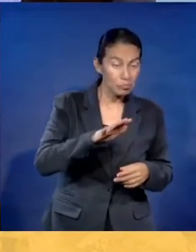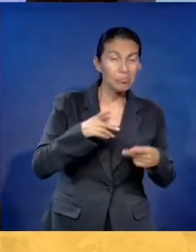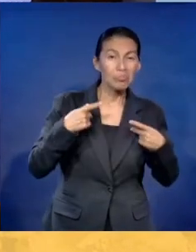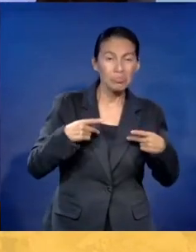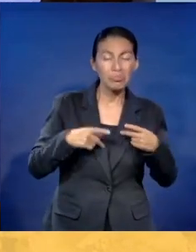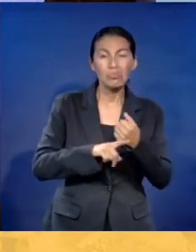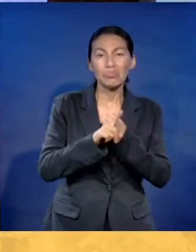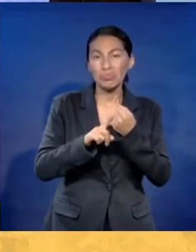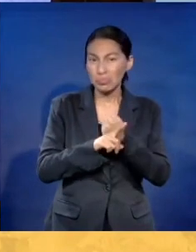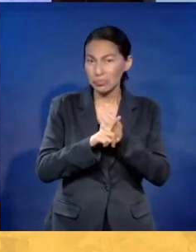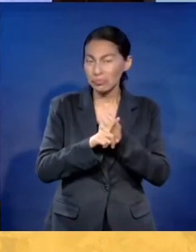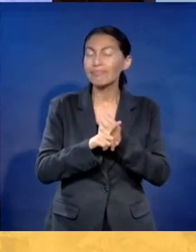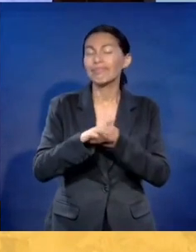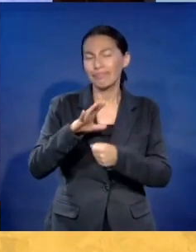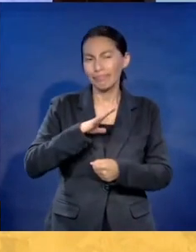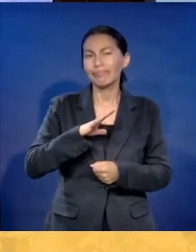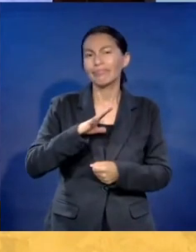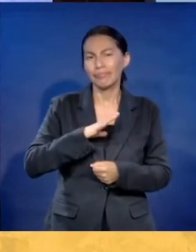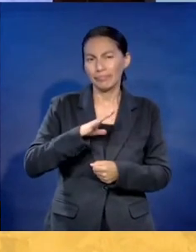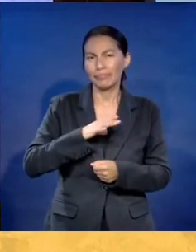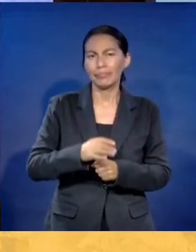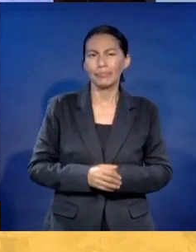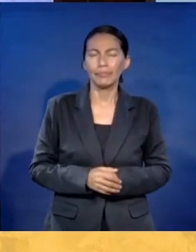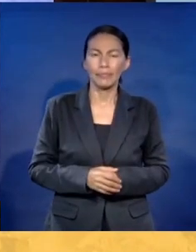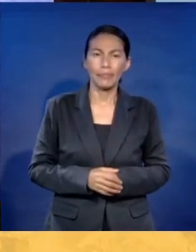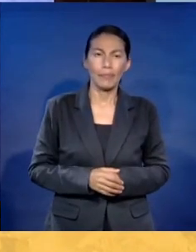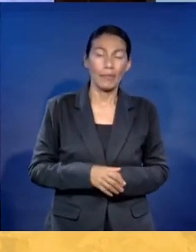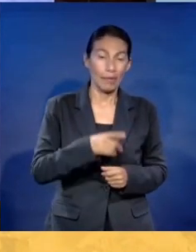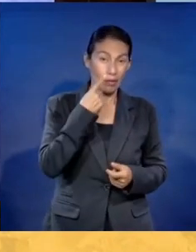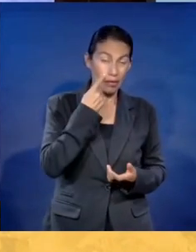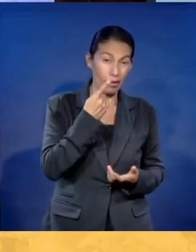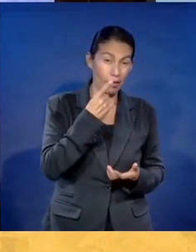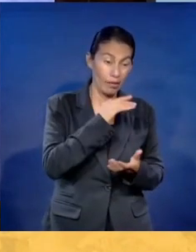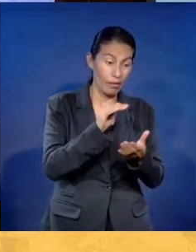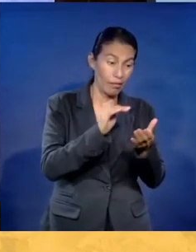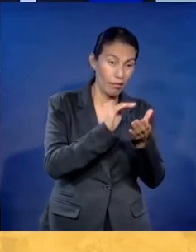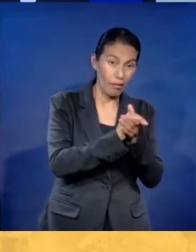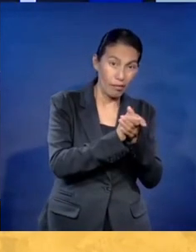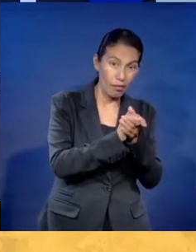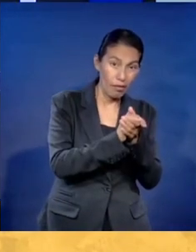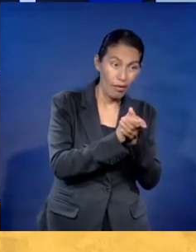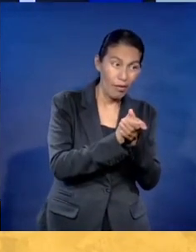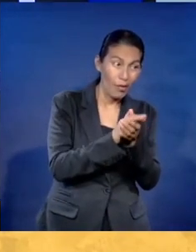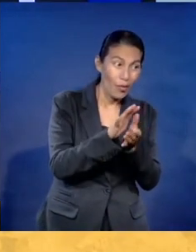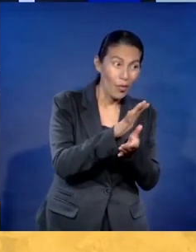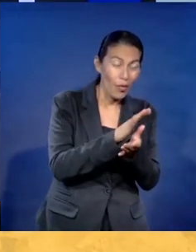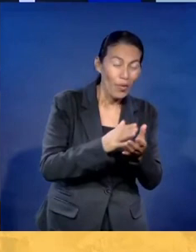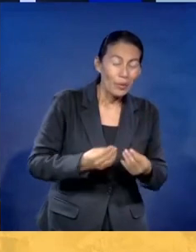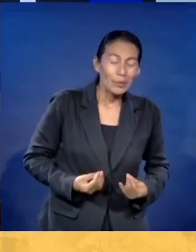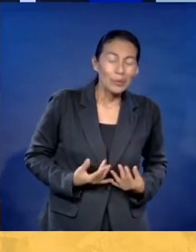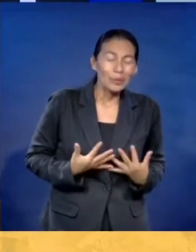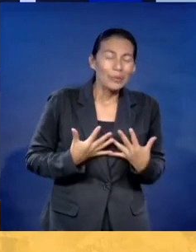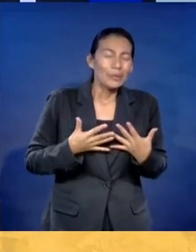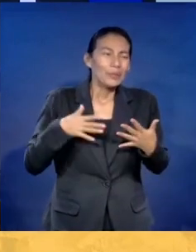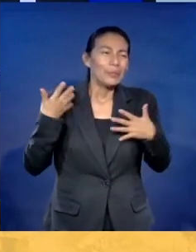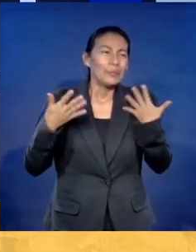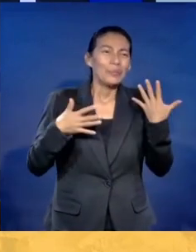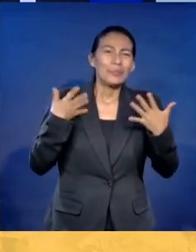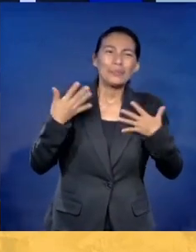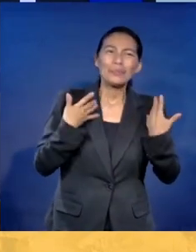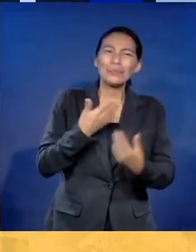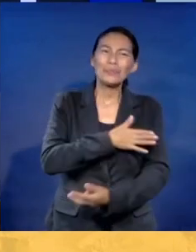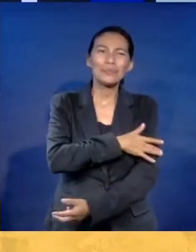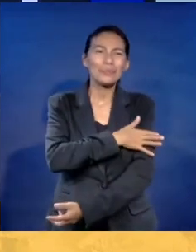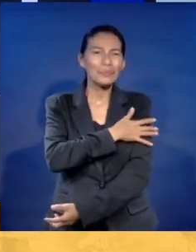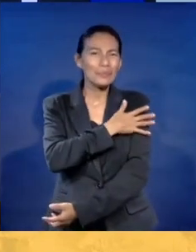Cómo es que un matrimonio que empieza tan emocionado y que promete estar junto hasta que la muerte lo separe